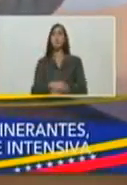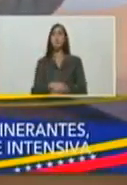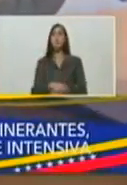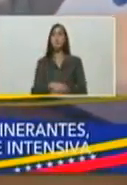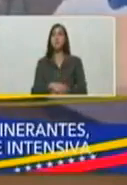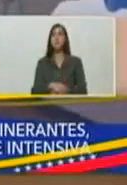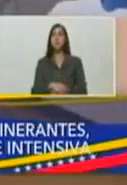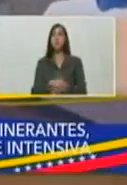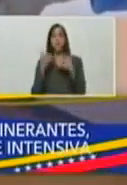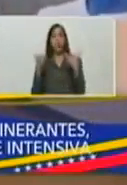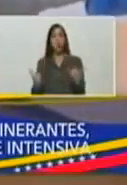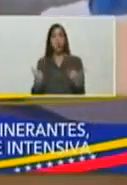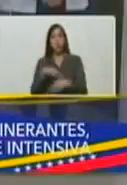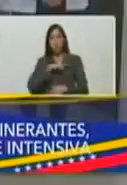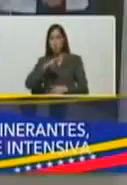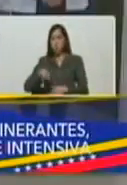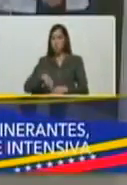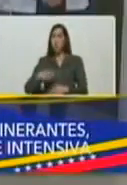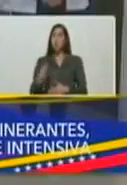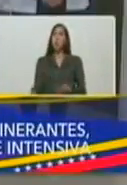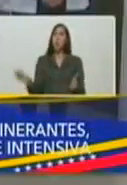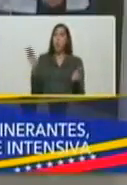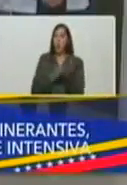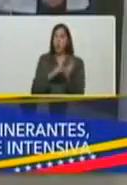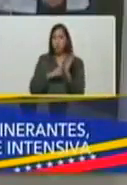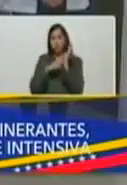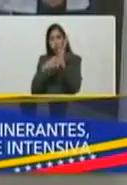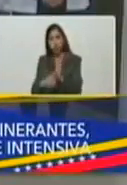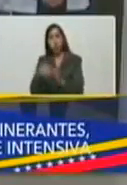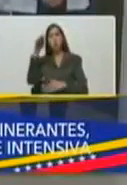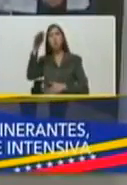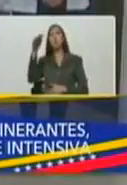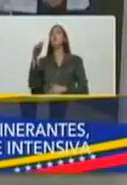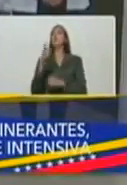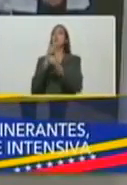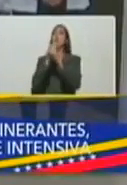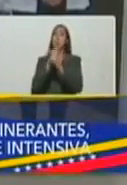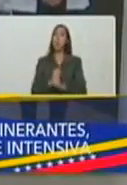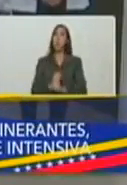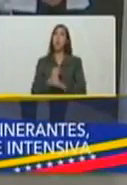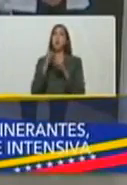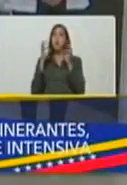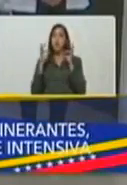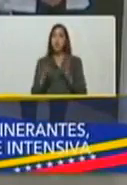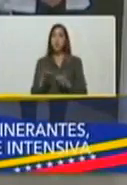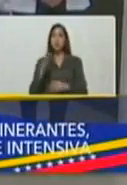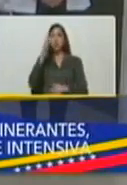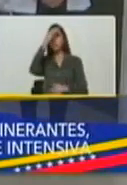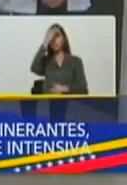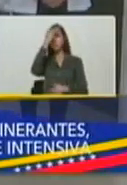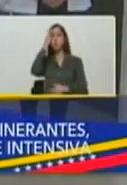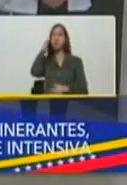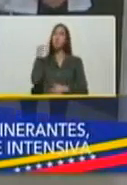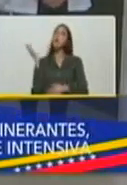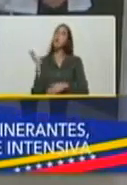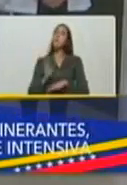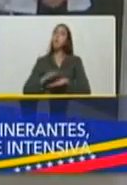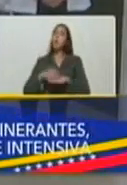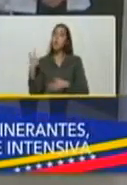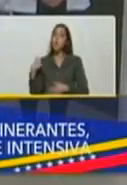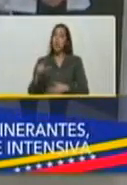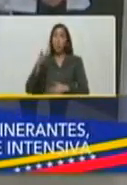Hoy no solamente resurgimos, sino que se nos ve un futuro prometedor y seguro, porque tenemos un